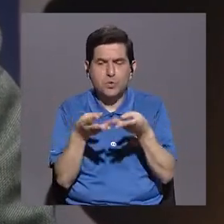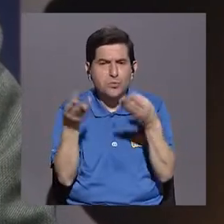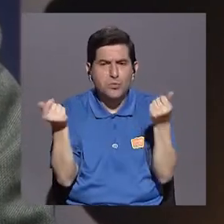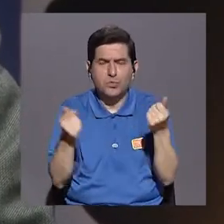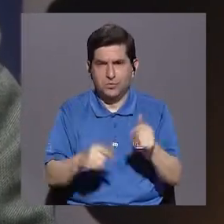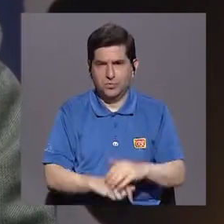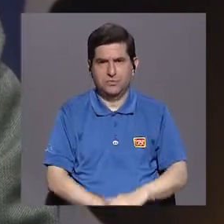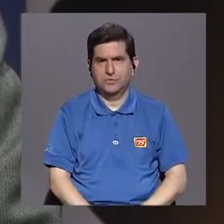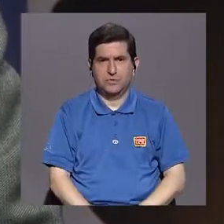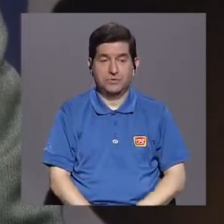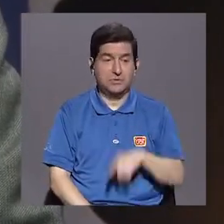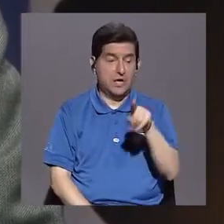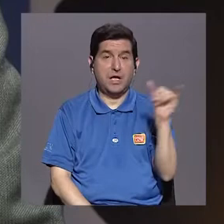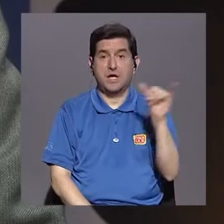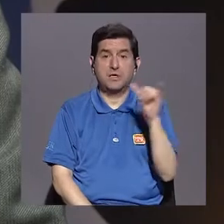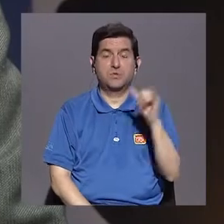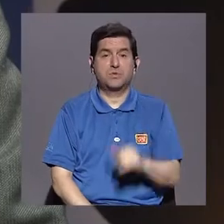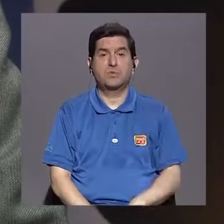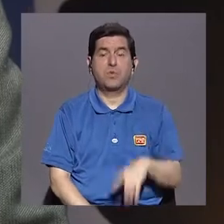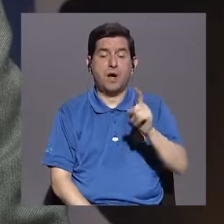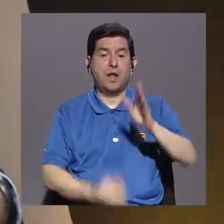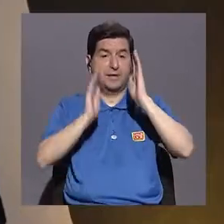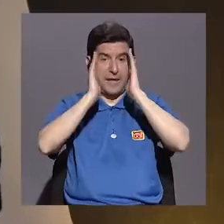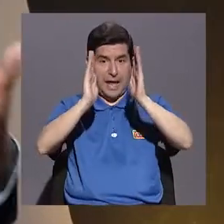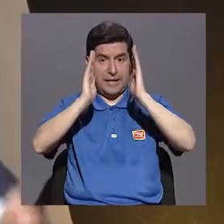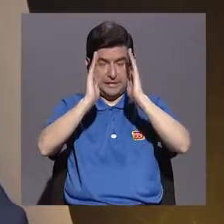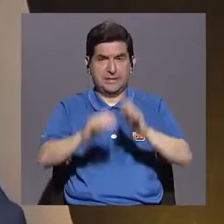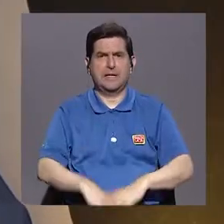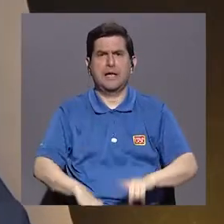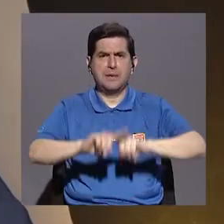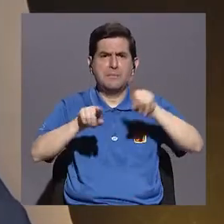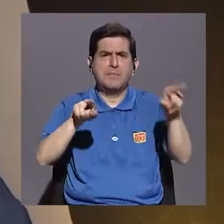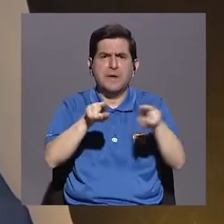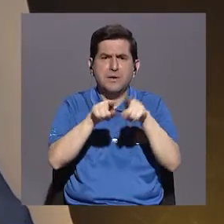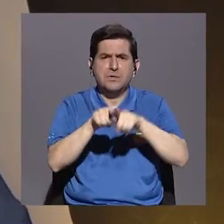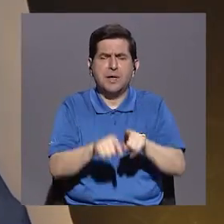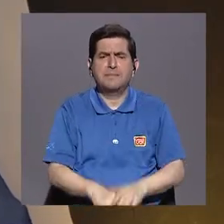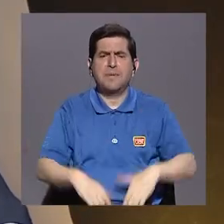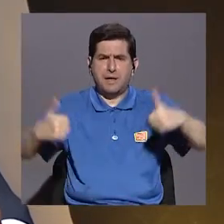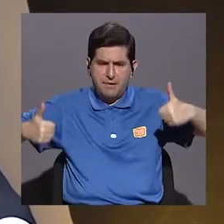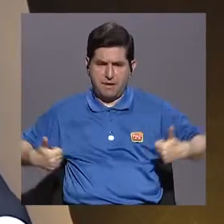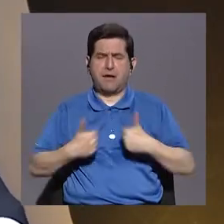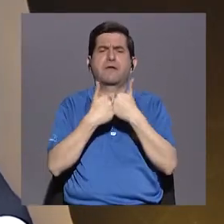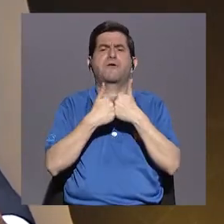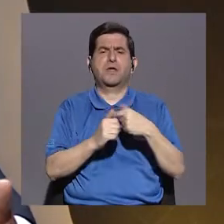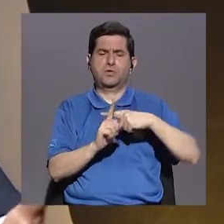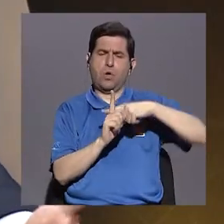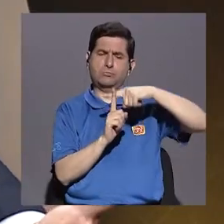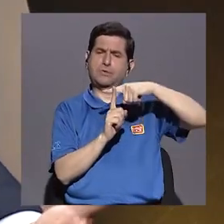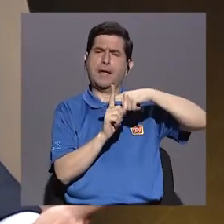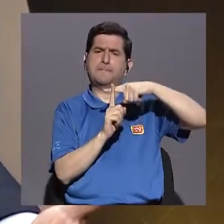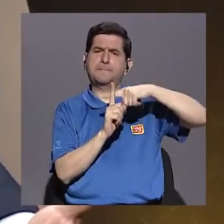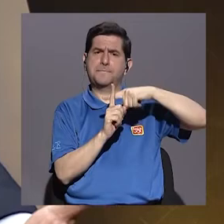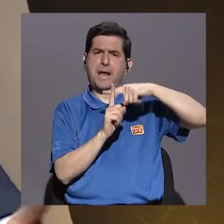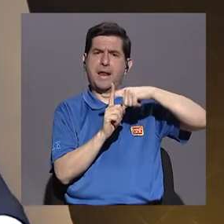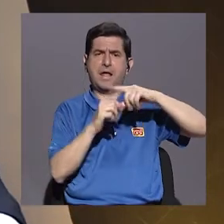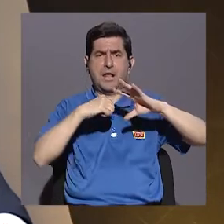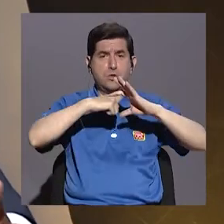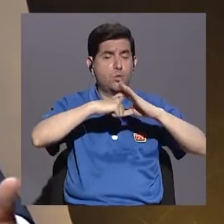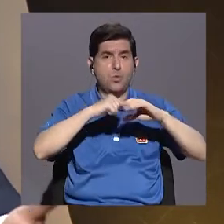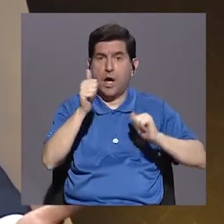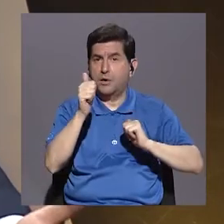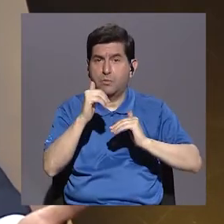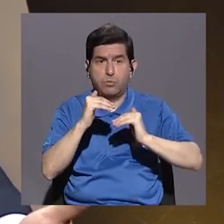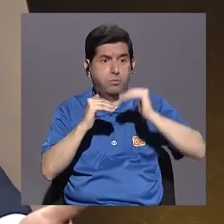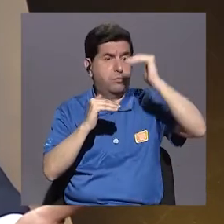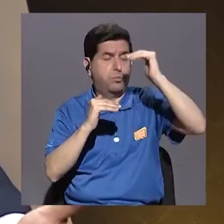y entonces eso también hay que tomarlo en cuenta bueno pero además el reto planteado si no es que la temperatura de la tierra no